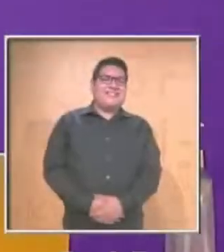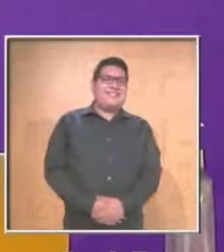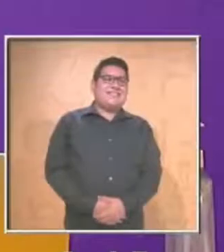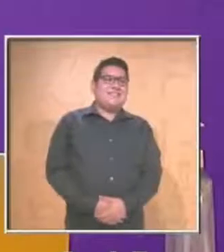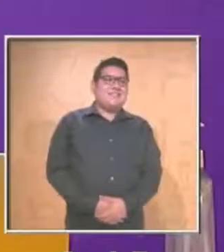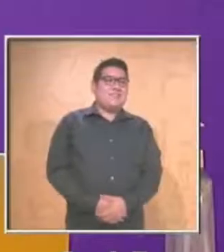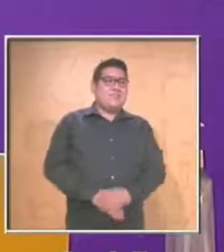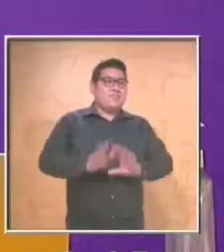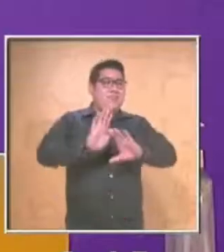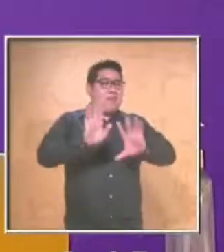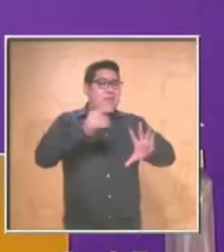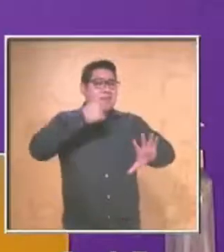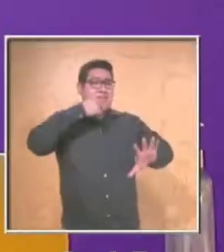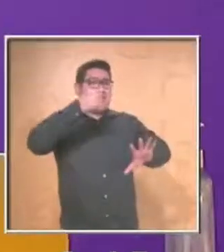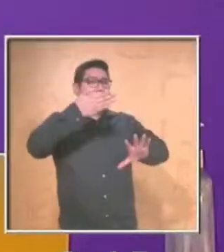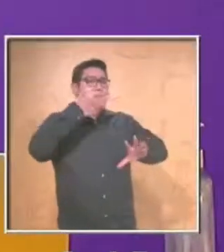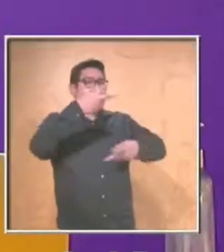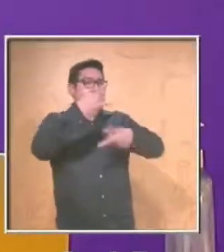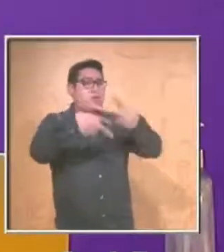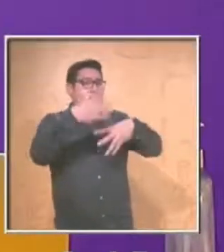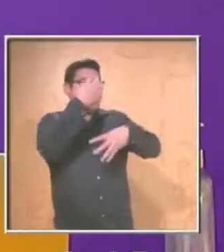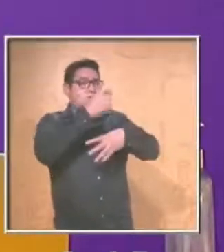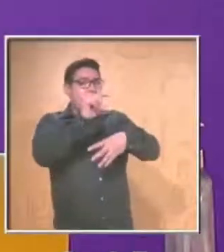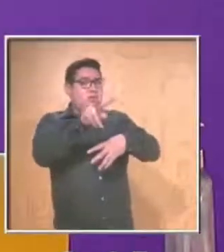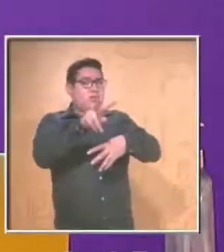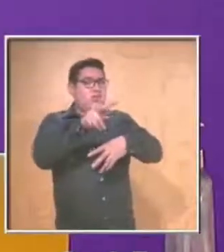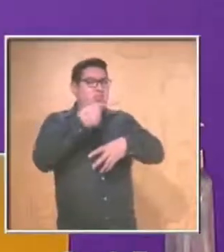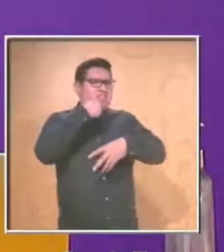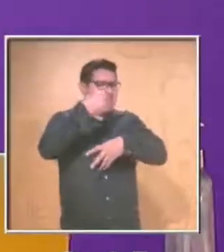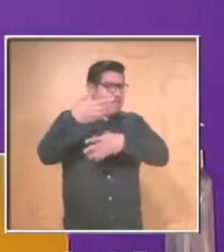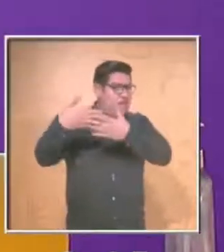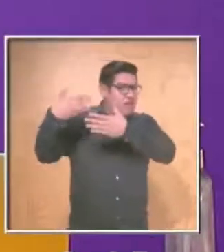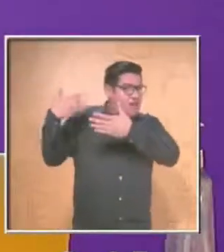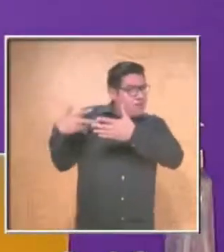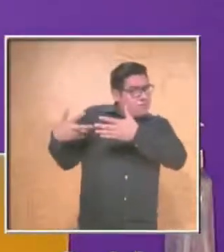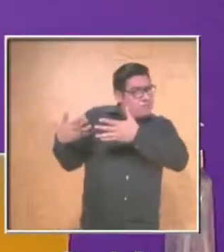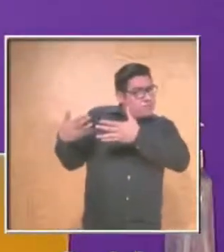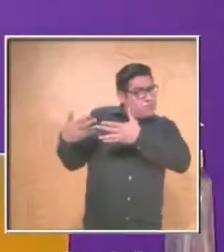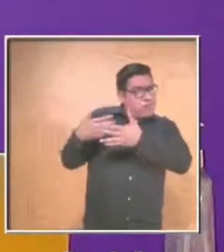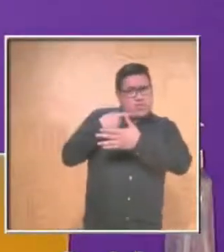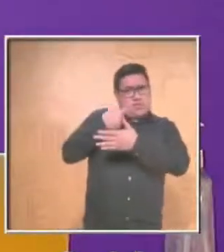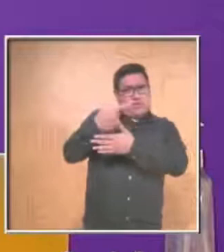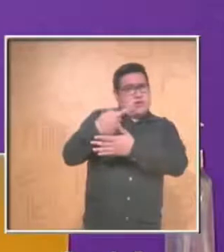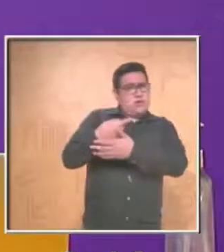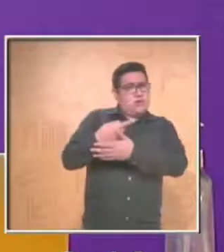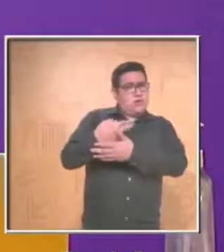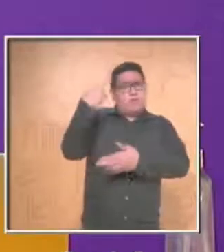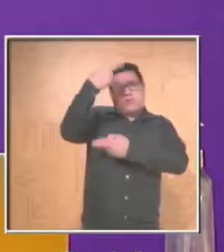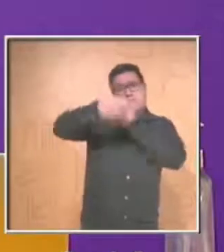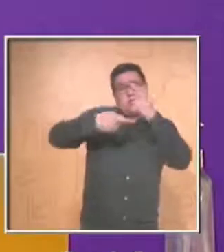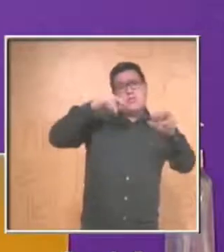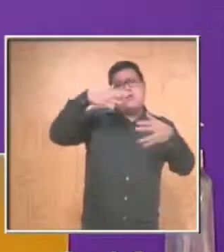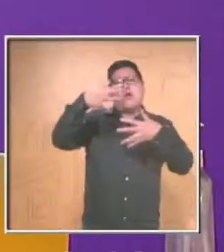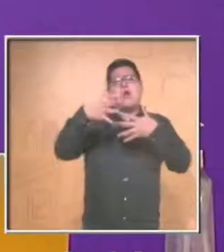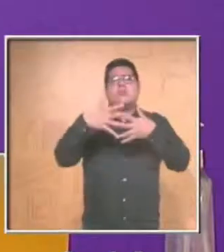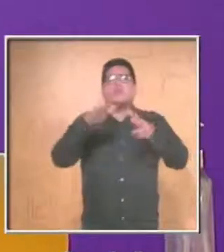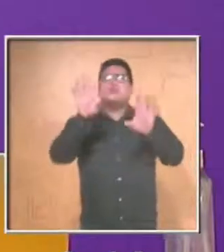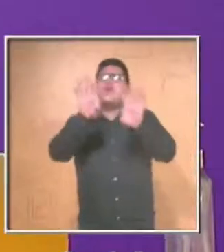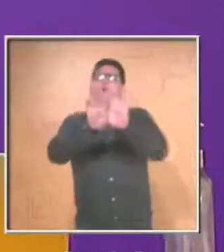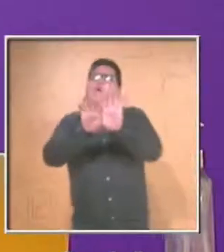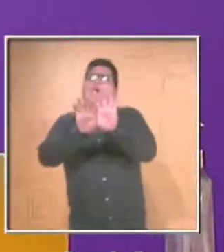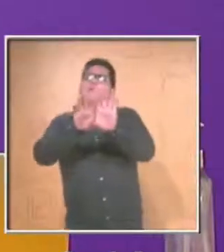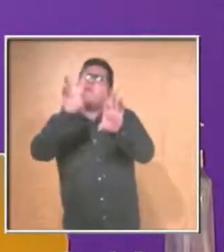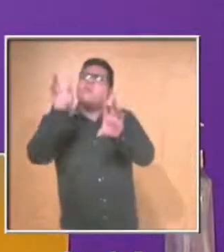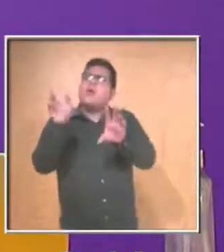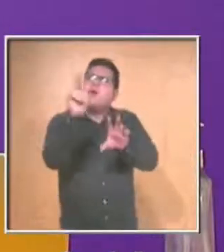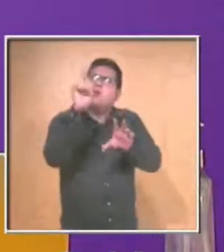Te dije, bienvenidos a Escuela TV, te dije antes del corte que íbamos a pasar a revisar unos modelos de interrogantes para que